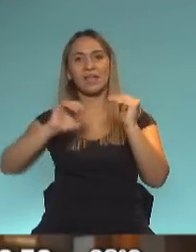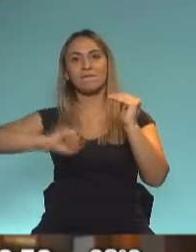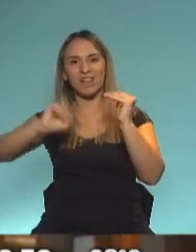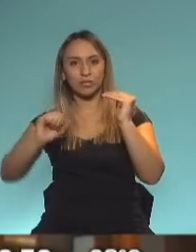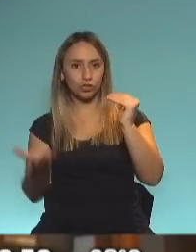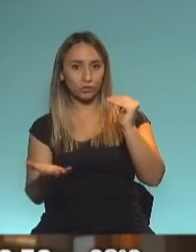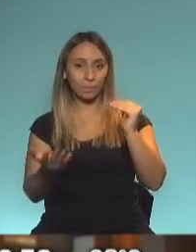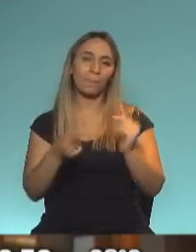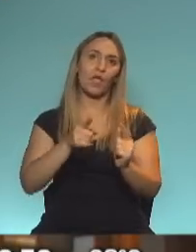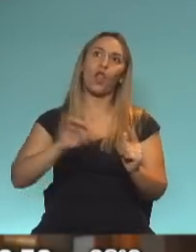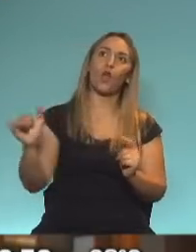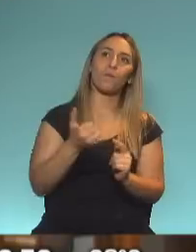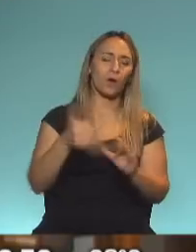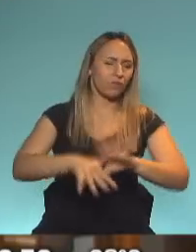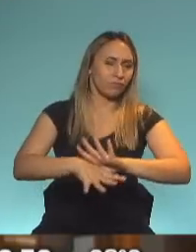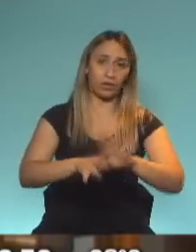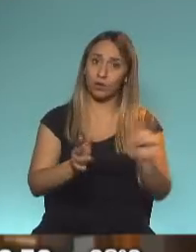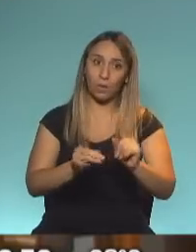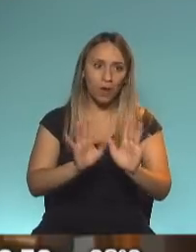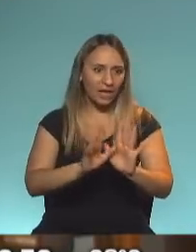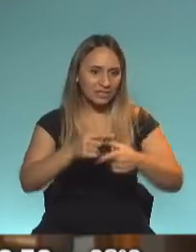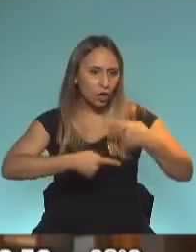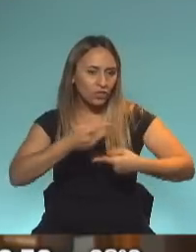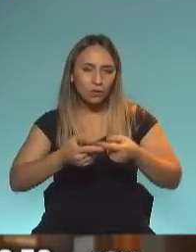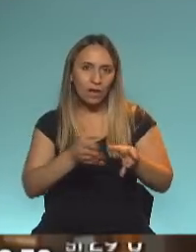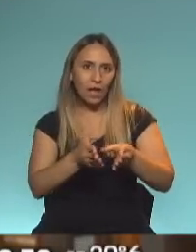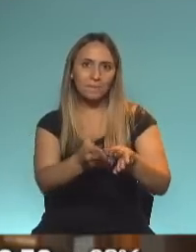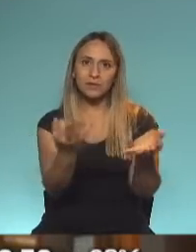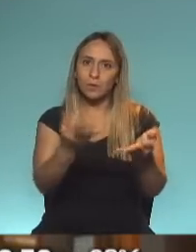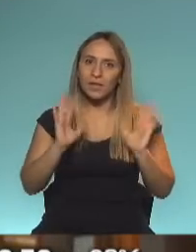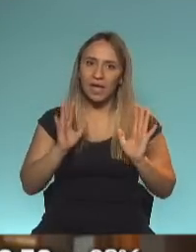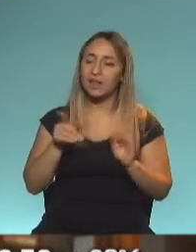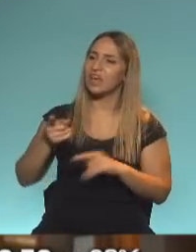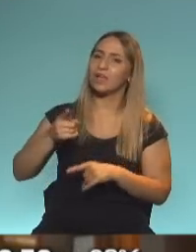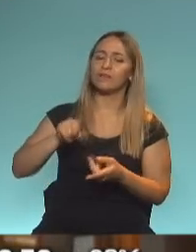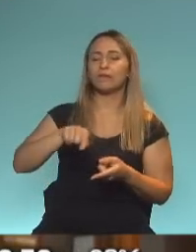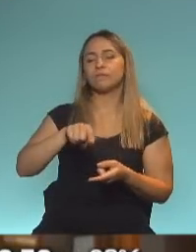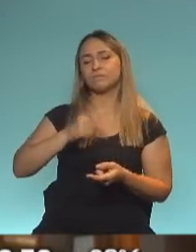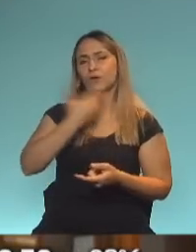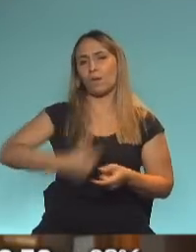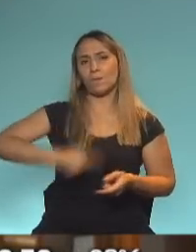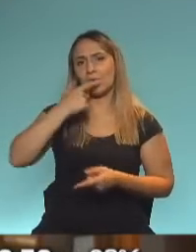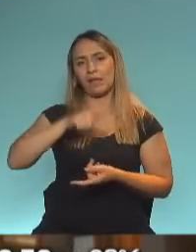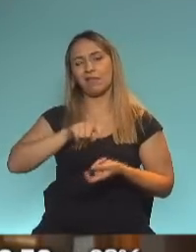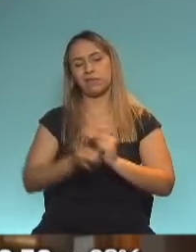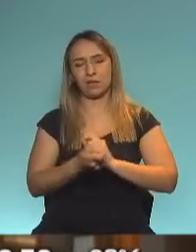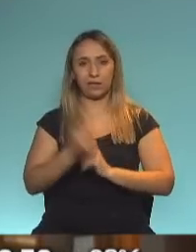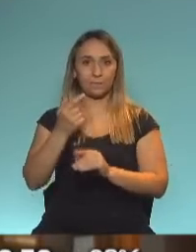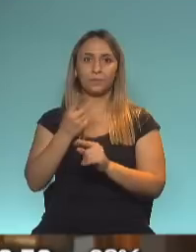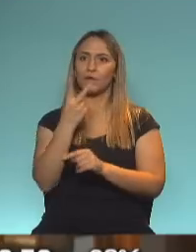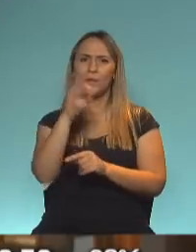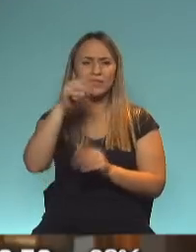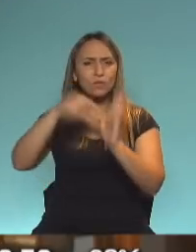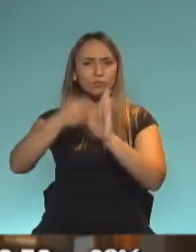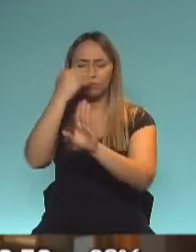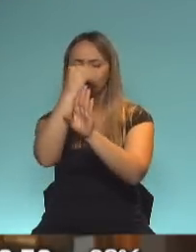lo perfecto? No, pero ese era el camino. Lo que hicieron ellos le restó 20 puntos a las jubiladas y jubilados por debajo de la